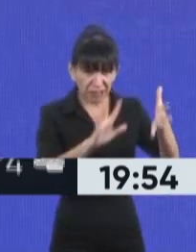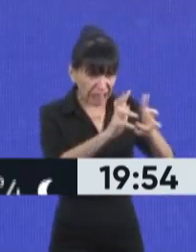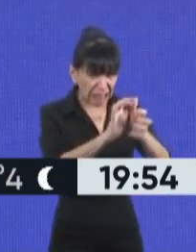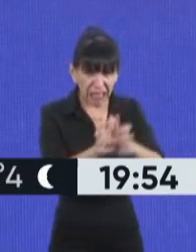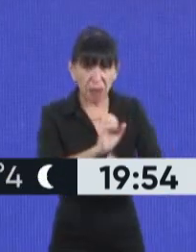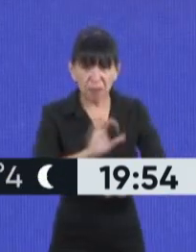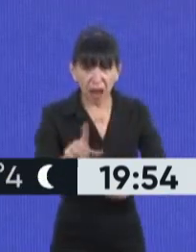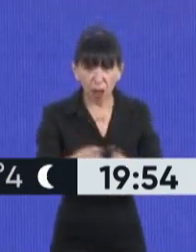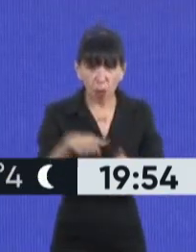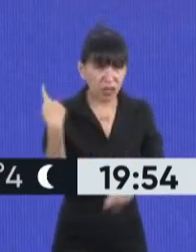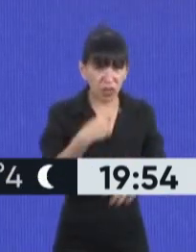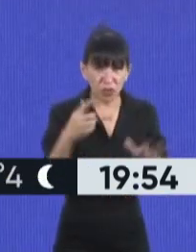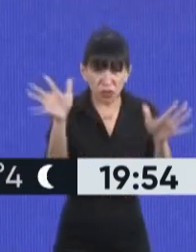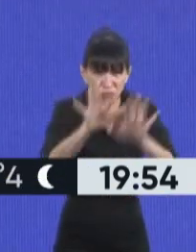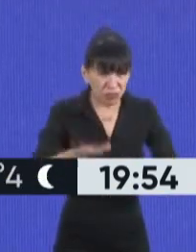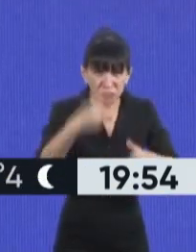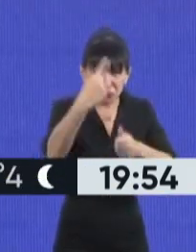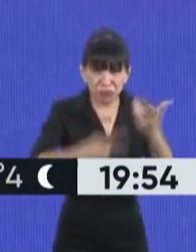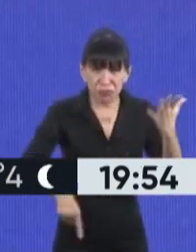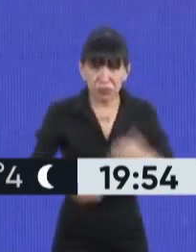Porque esa reflexión debemos hacerla, ¿eh?